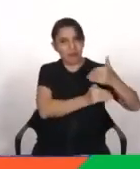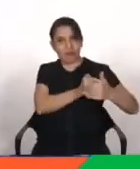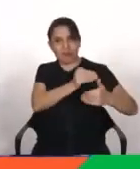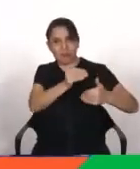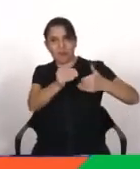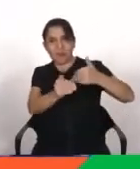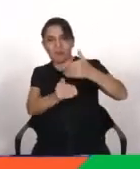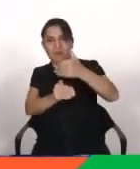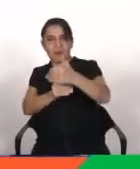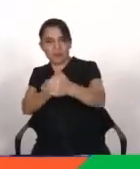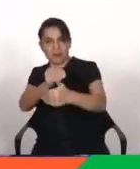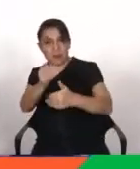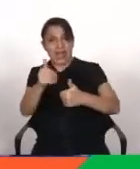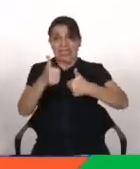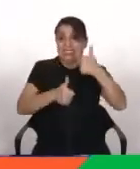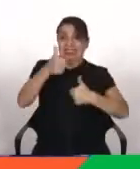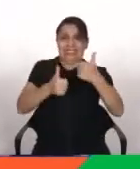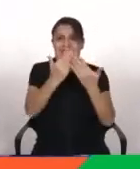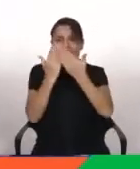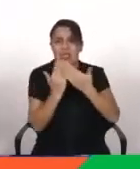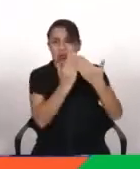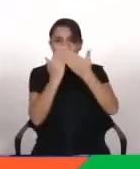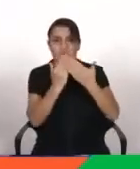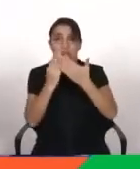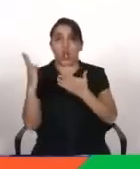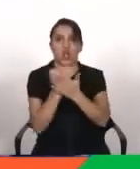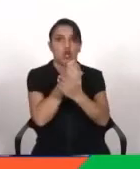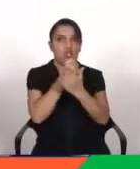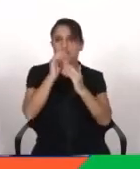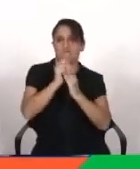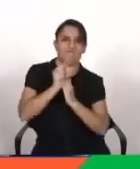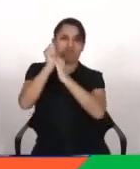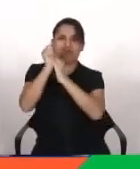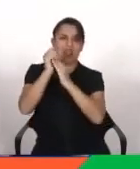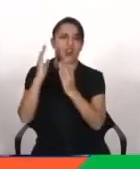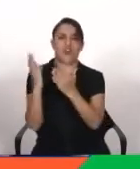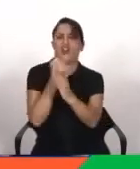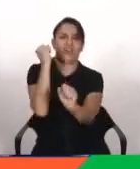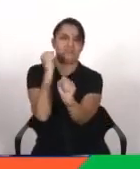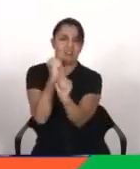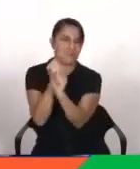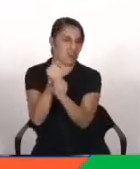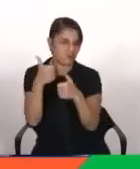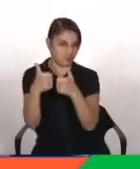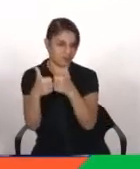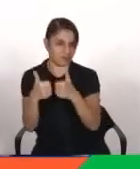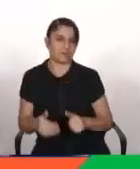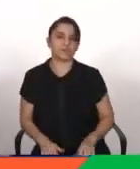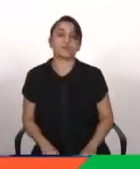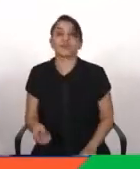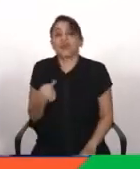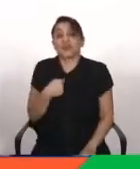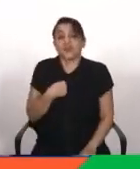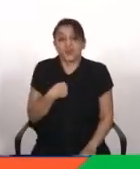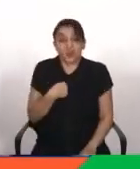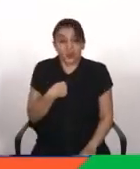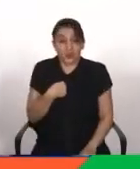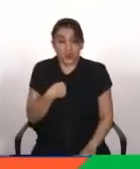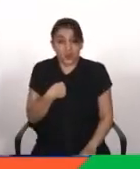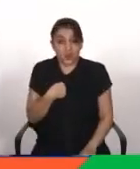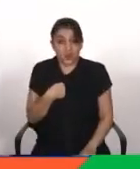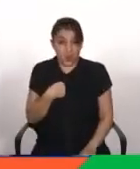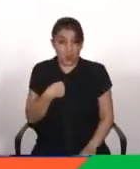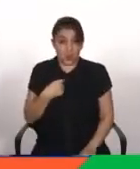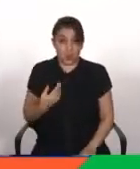esta competencia para ganarte una posición o para tener un trabajo estable. Y lo que yo he visto ahora, y que lo